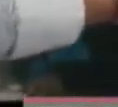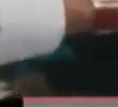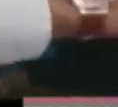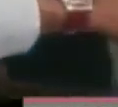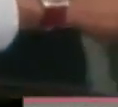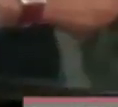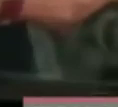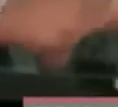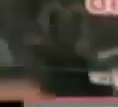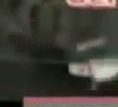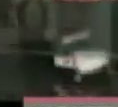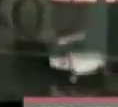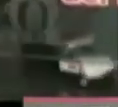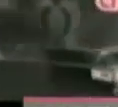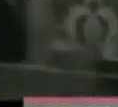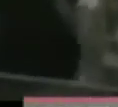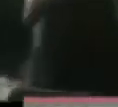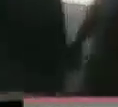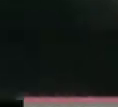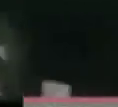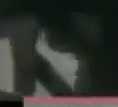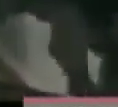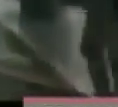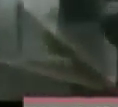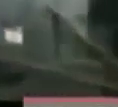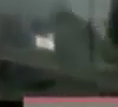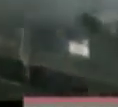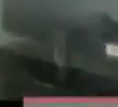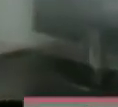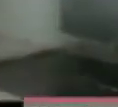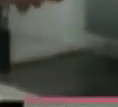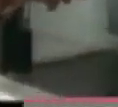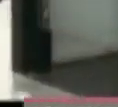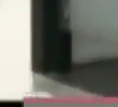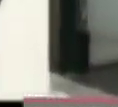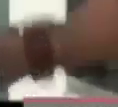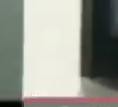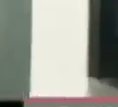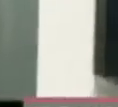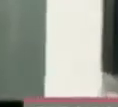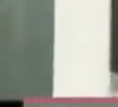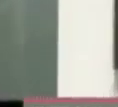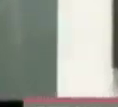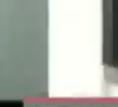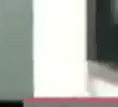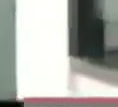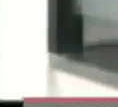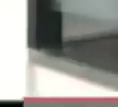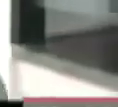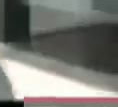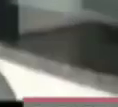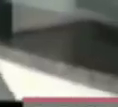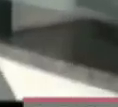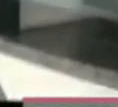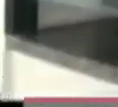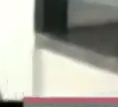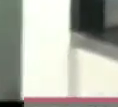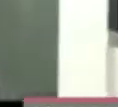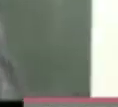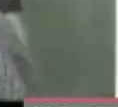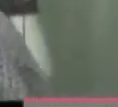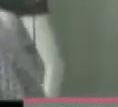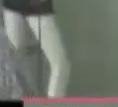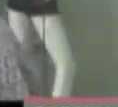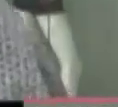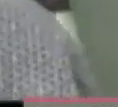Apure, San Cristóbal, San Antonio del Táchira, Maracaibo, Coro, Boconó, Barina, Barquisimeto. También va a salir para